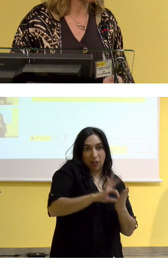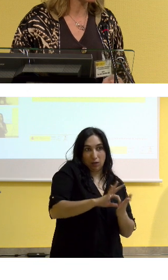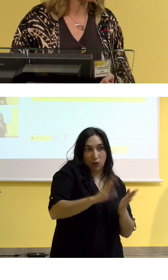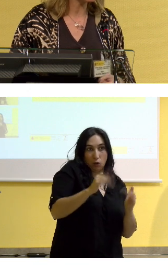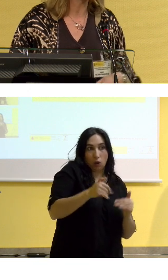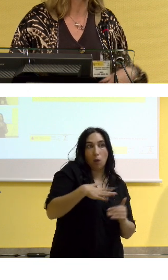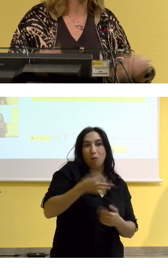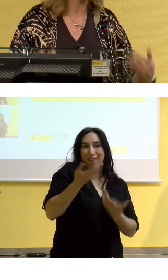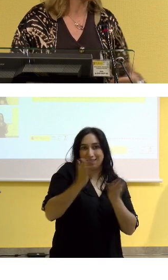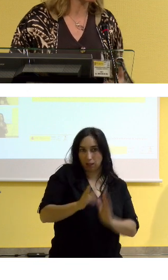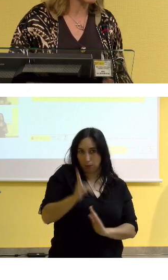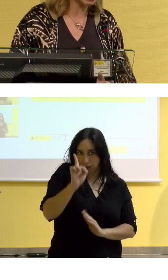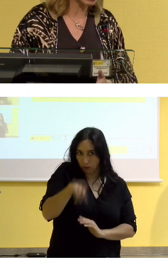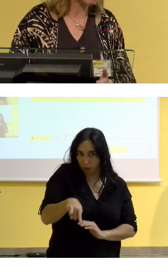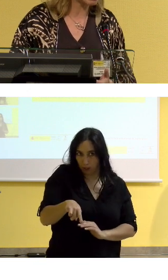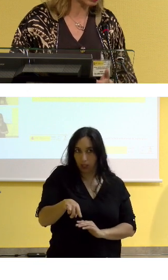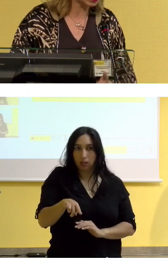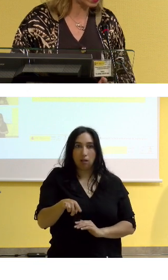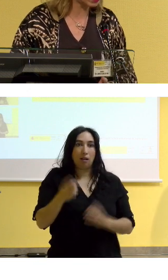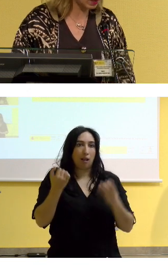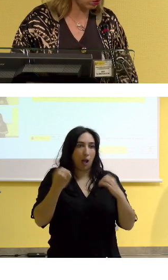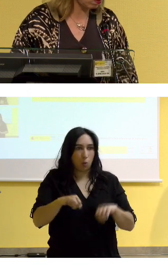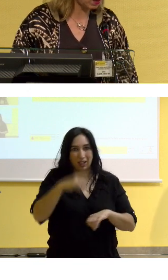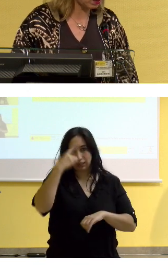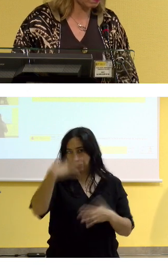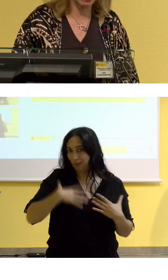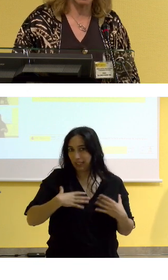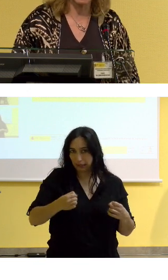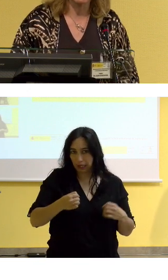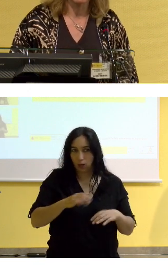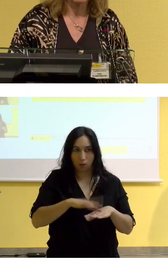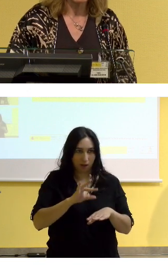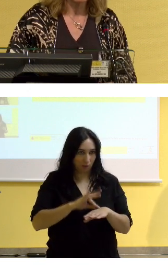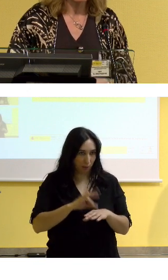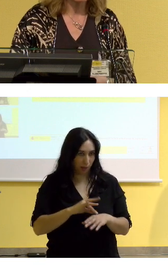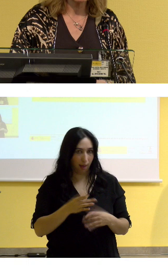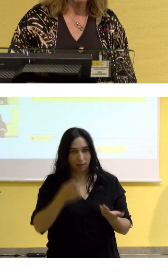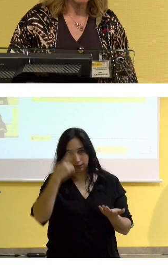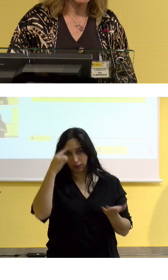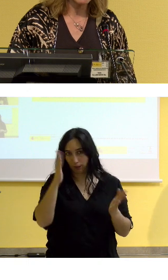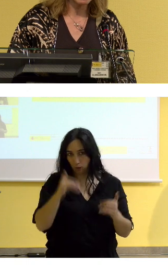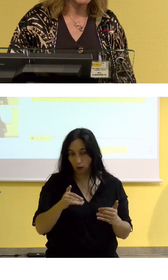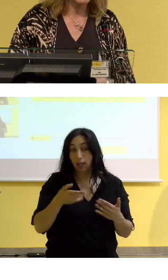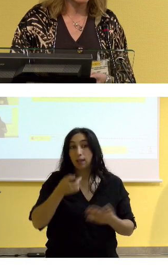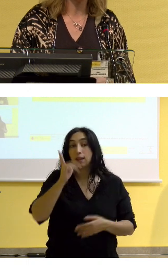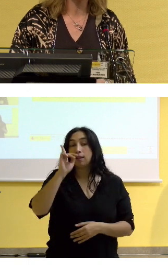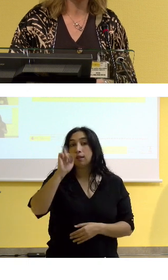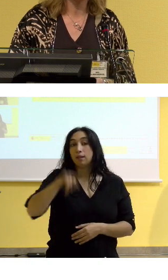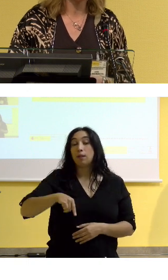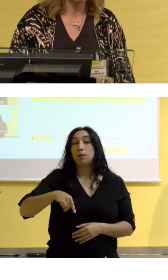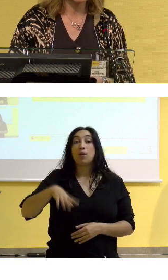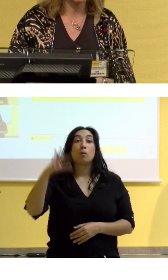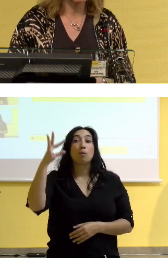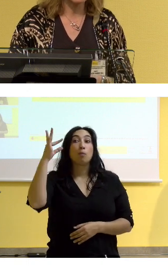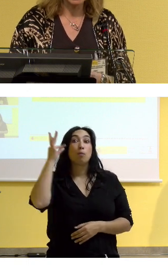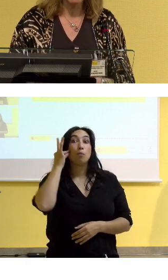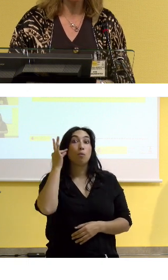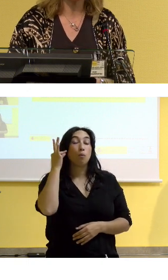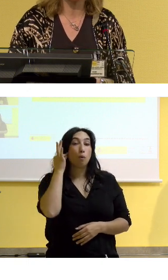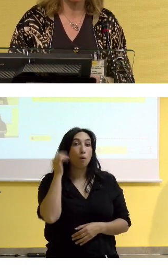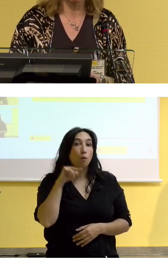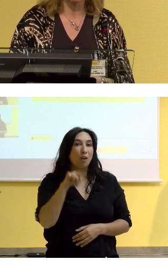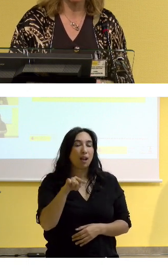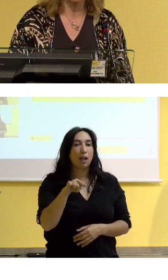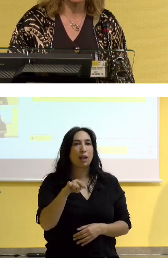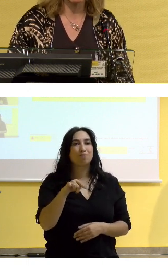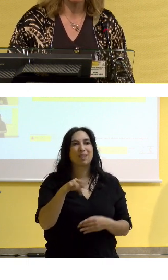puede hacer tratamiento, independientemente de que ya sepamos que es sano para la enfermedad. y es importante que la mujer no presente ningún